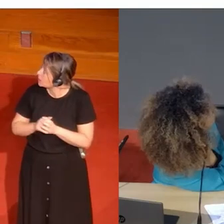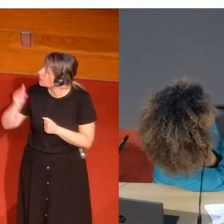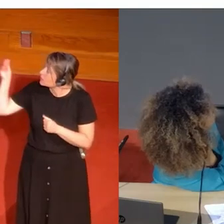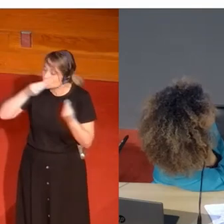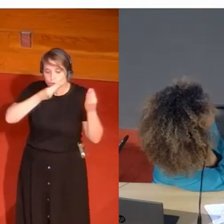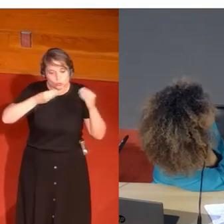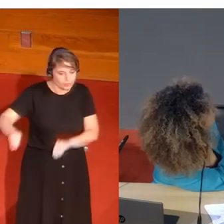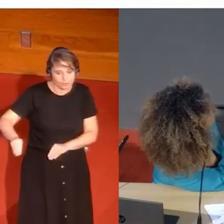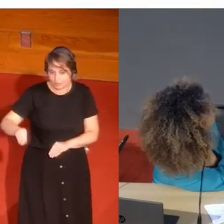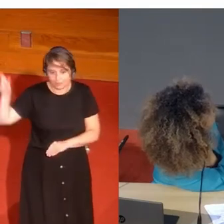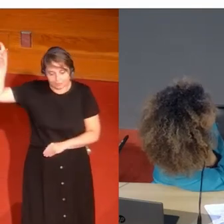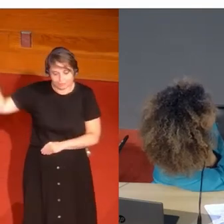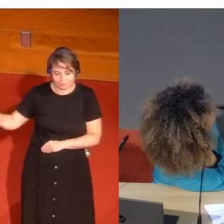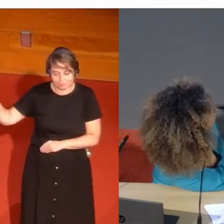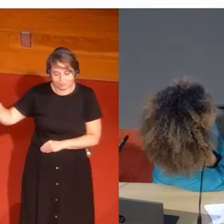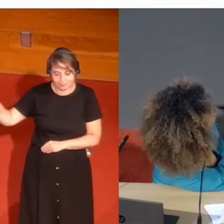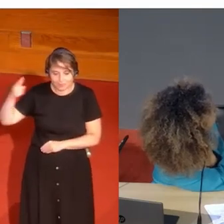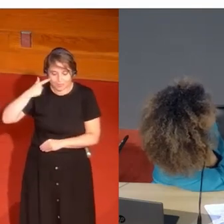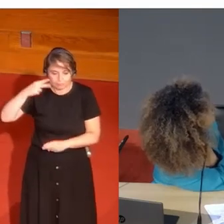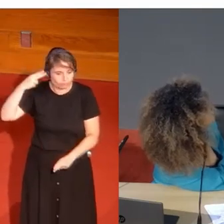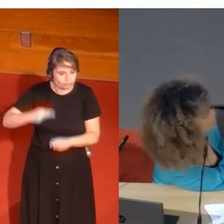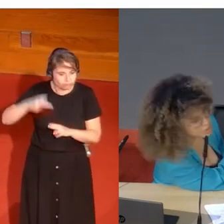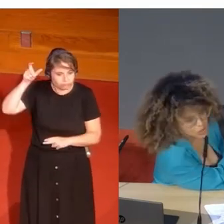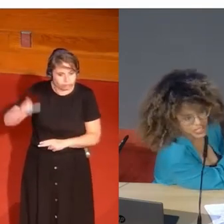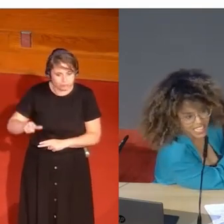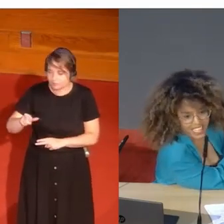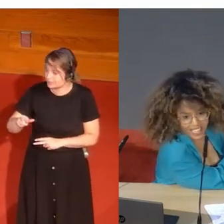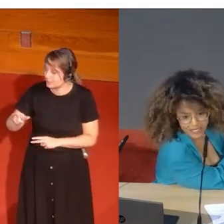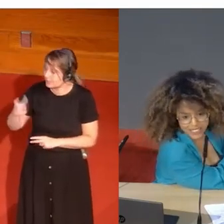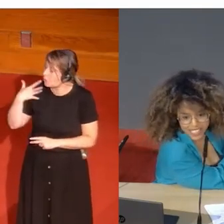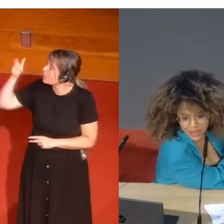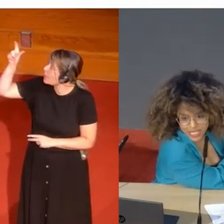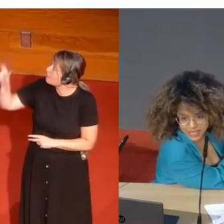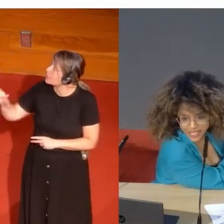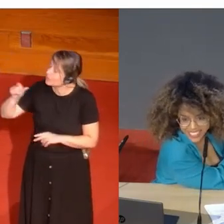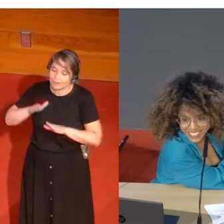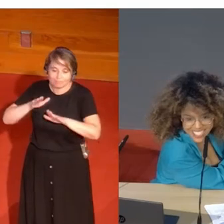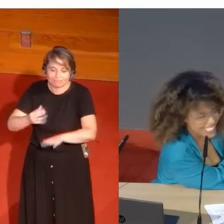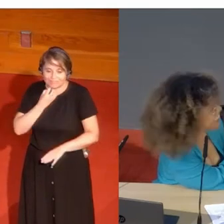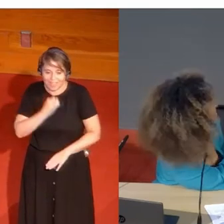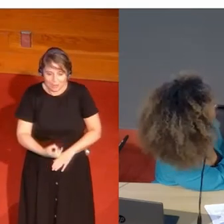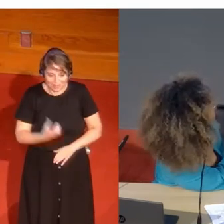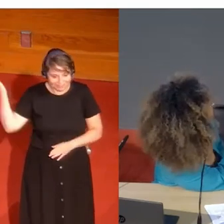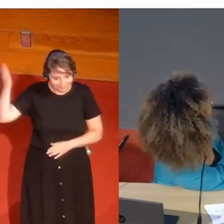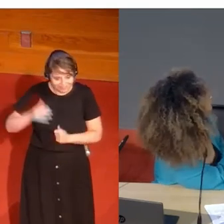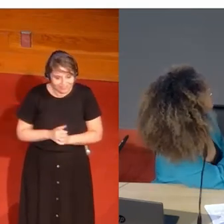fue sustituida por ese intransigente por una persona a fin a los